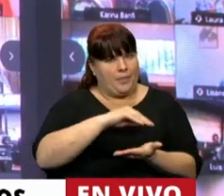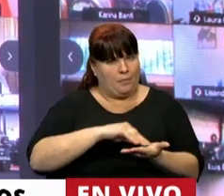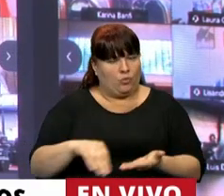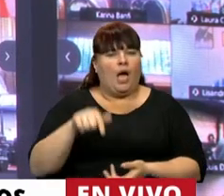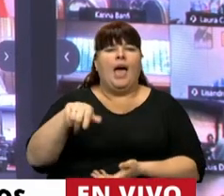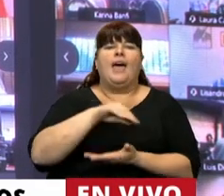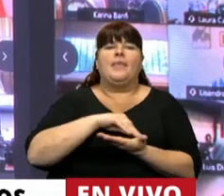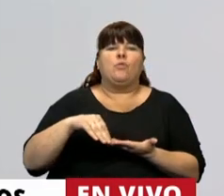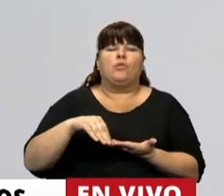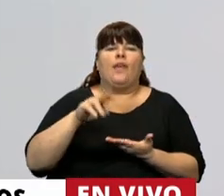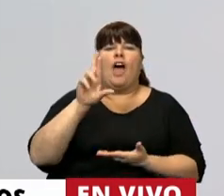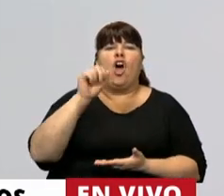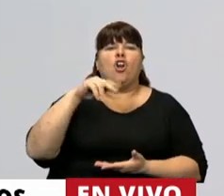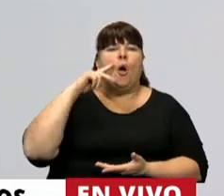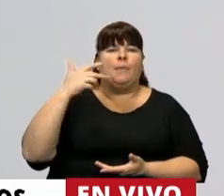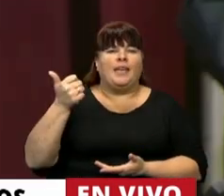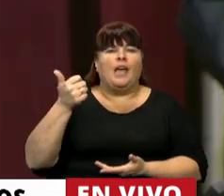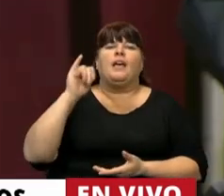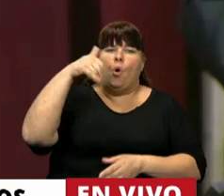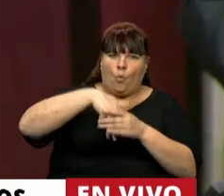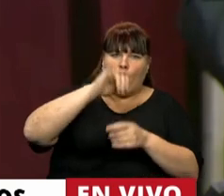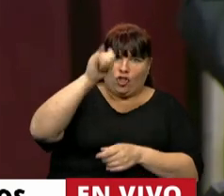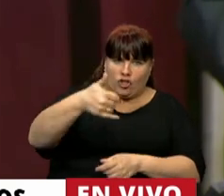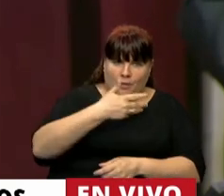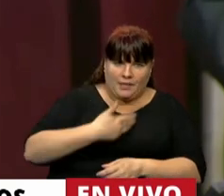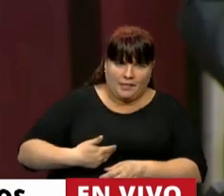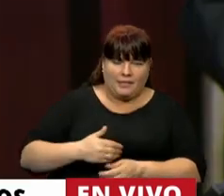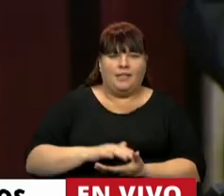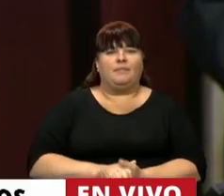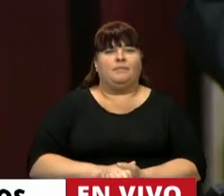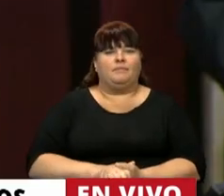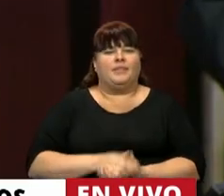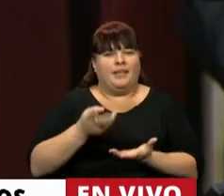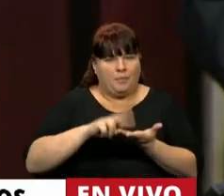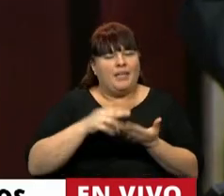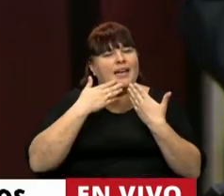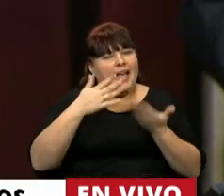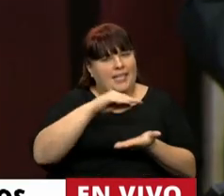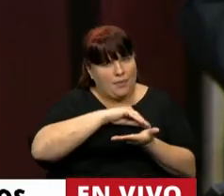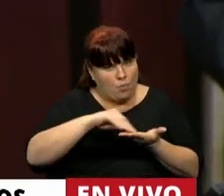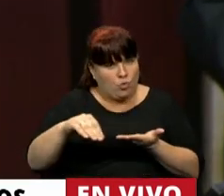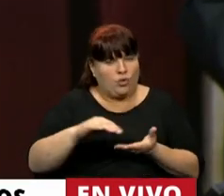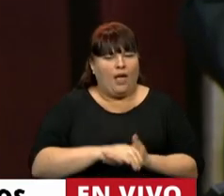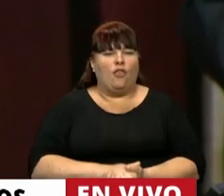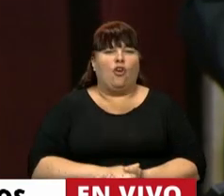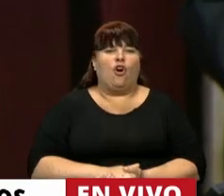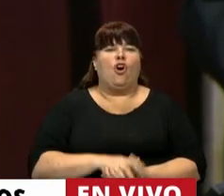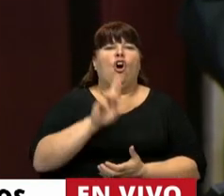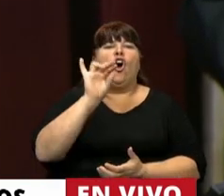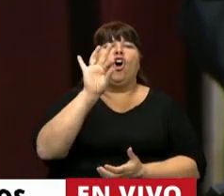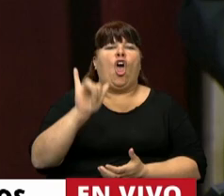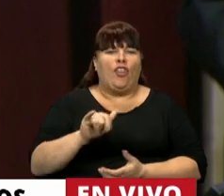diputado. Diputada Romina Ulm. Afirmativo, señor presidente. Gracias, diputado